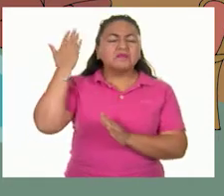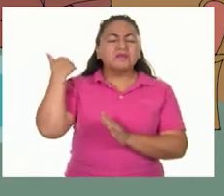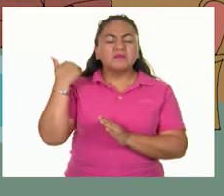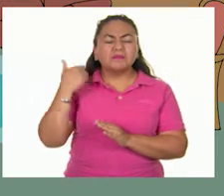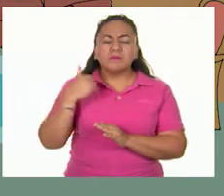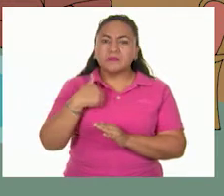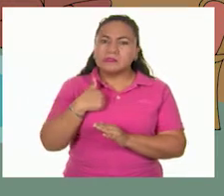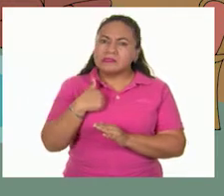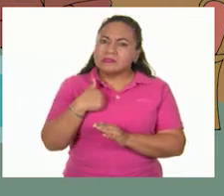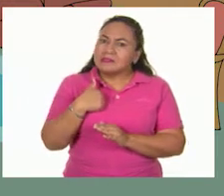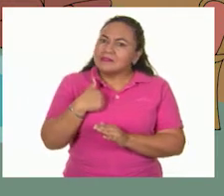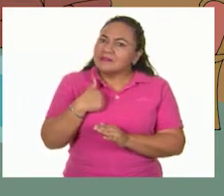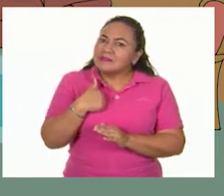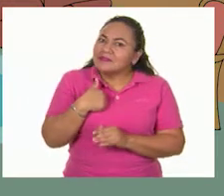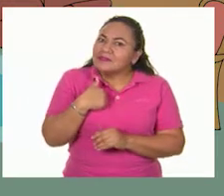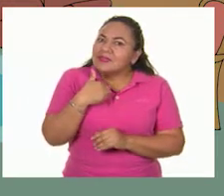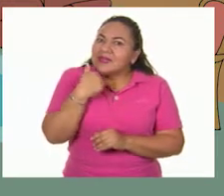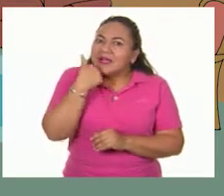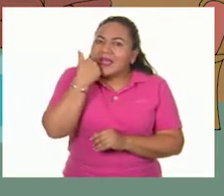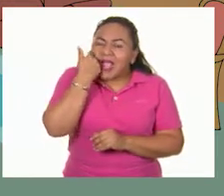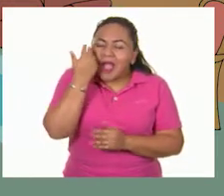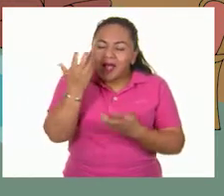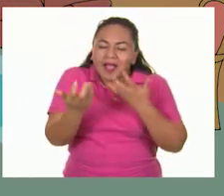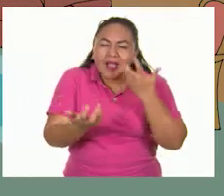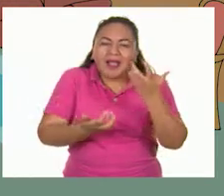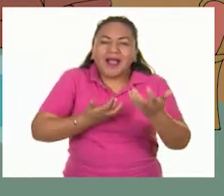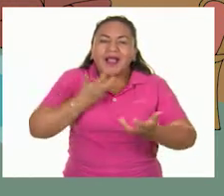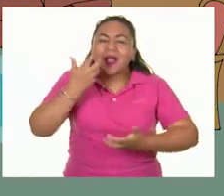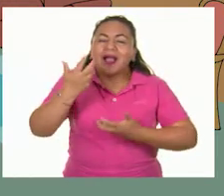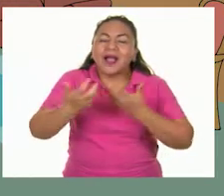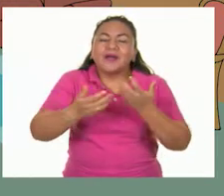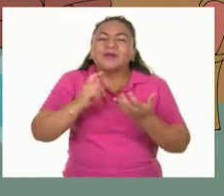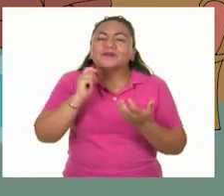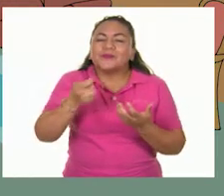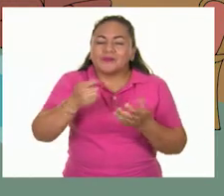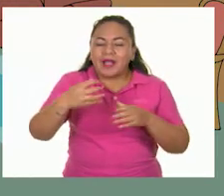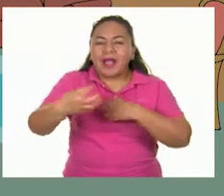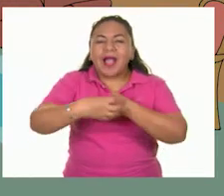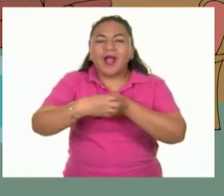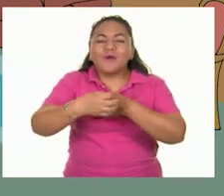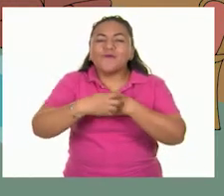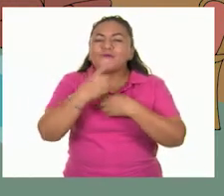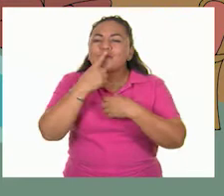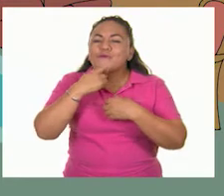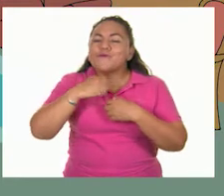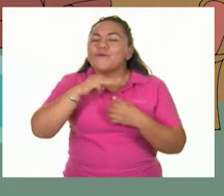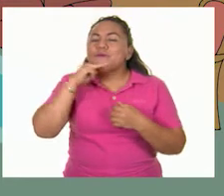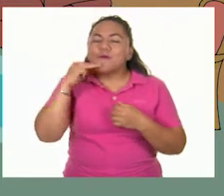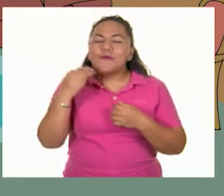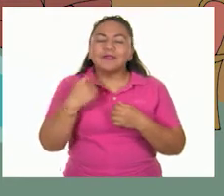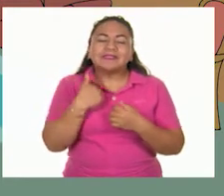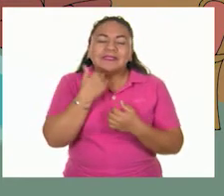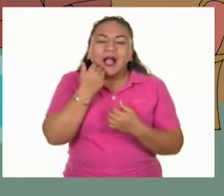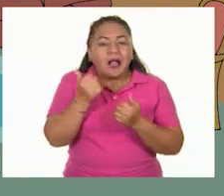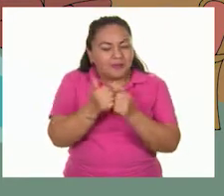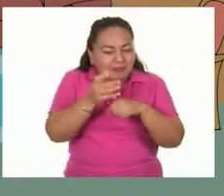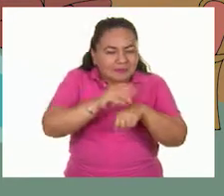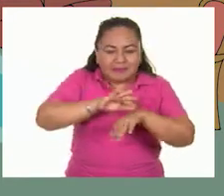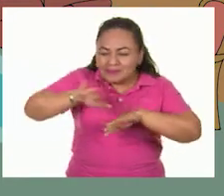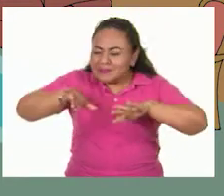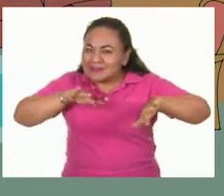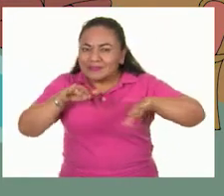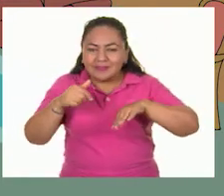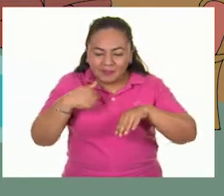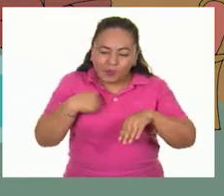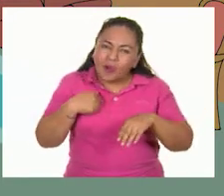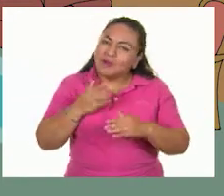entraron unas ganas de hacer un mole de olla. Pero tremebunda, ¿sí? Y dije, bueno, con permiso, me